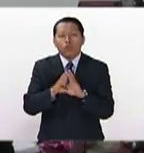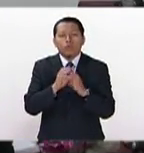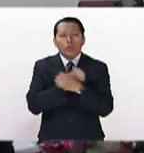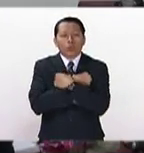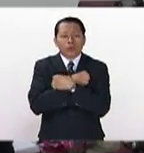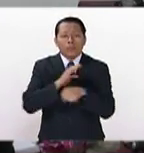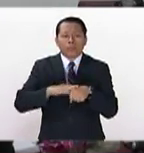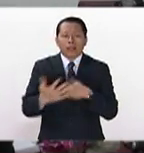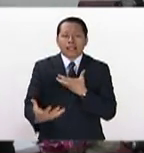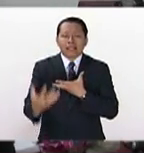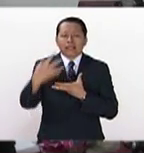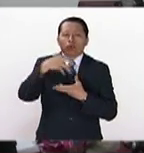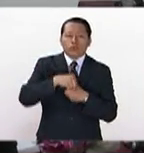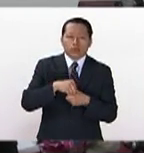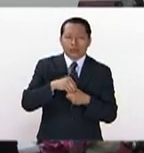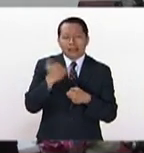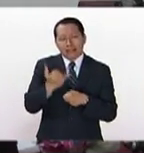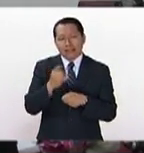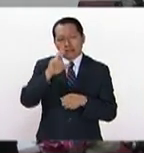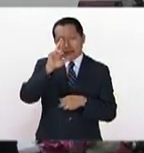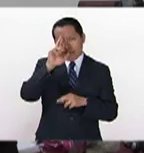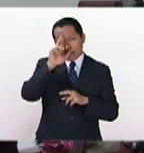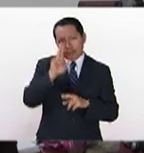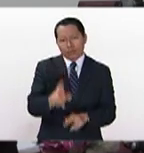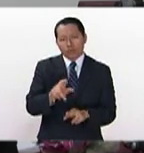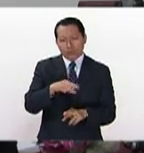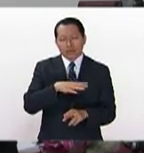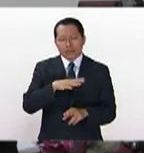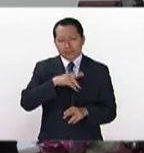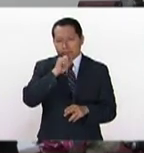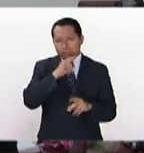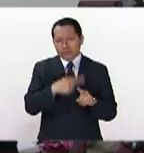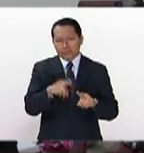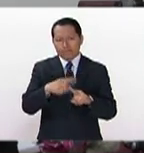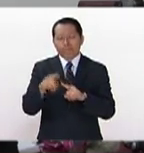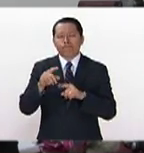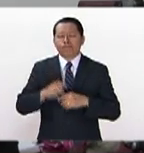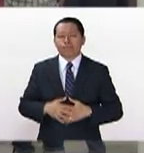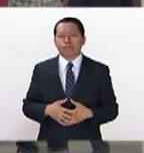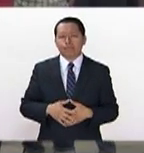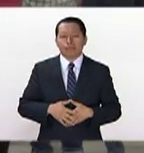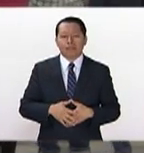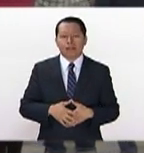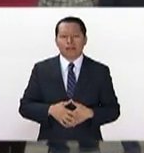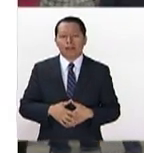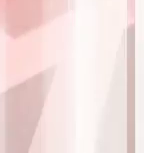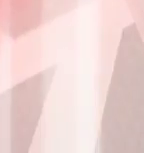más incluyente y respetuosa de las diversidades.